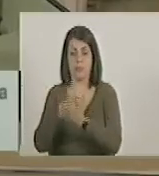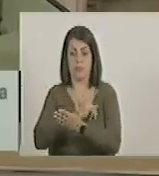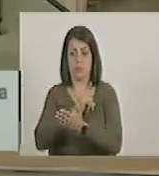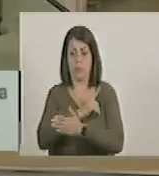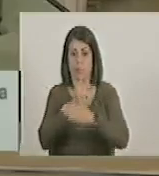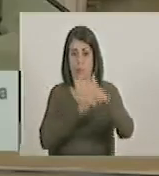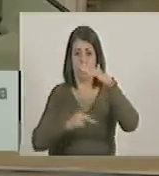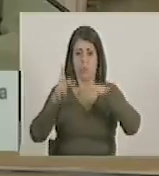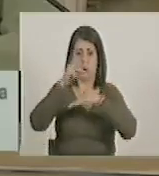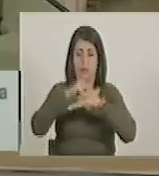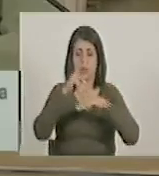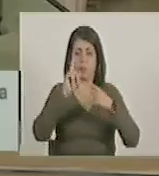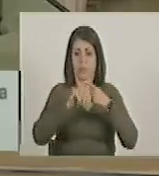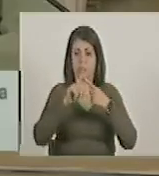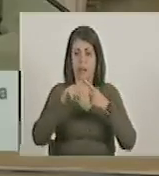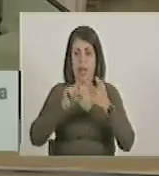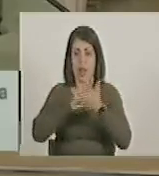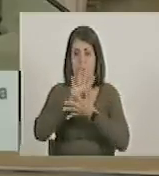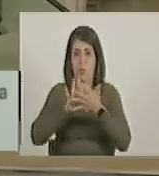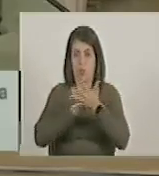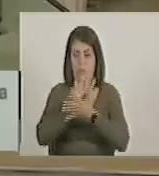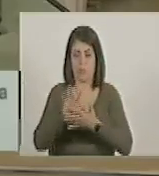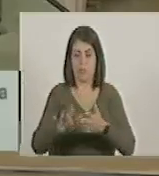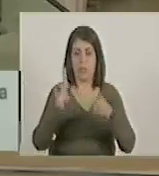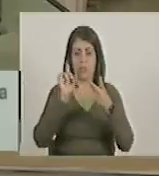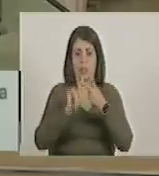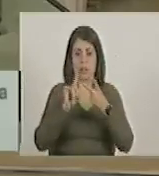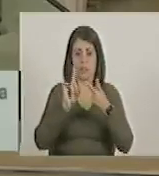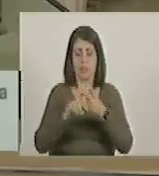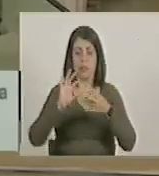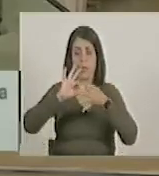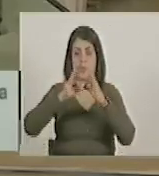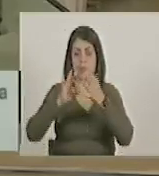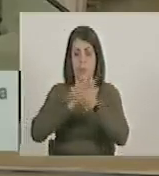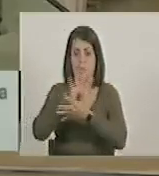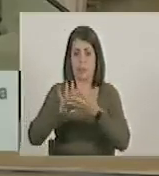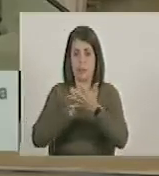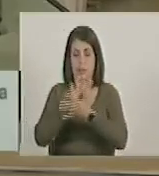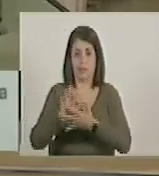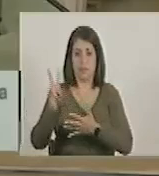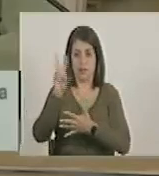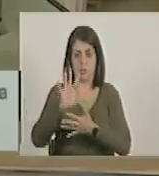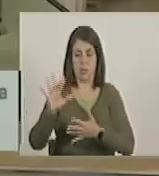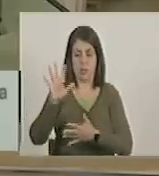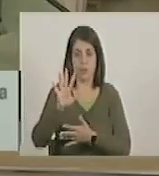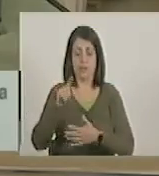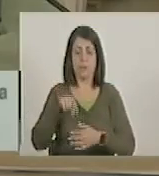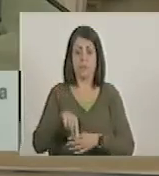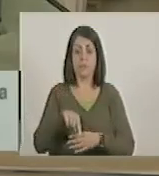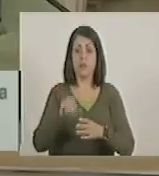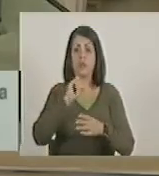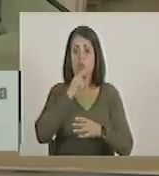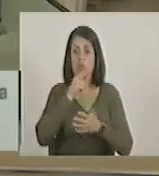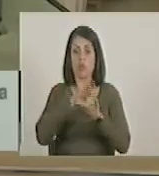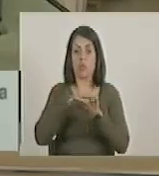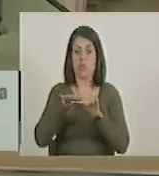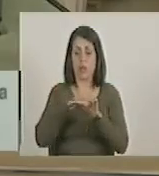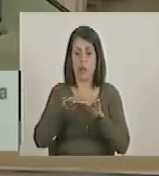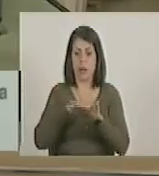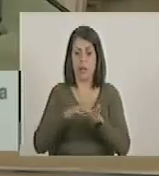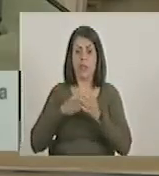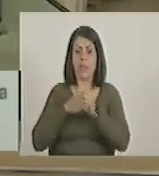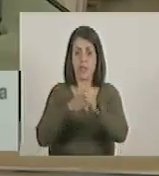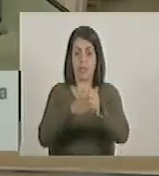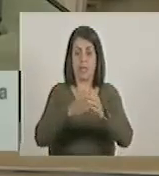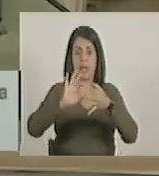la temática de lengua de señas venezolana, interpretación de lengua de señas venezolana, código braille,